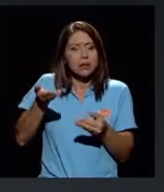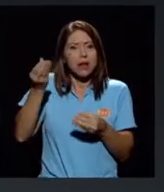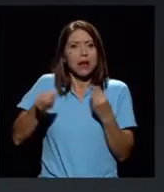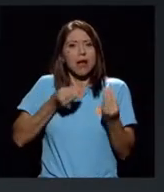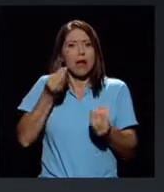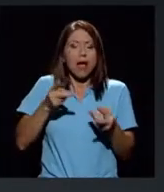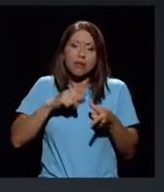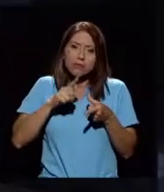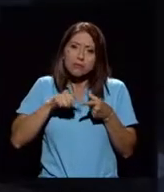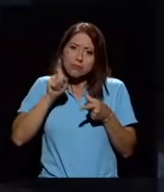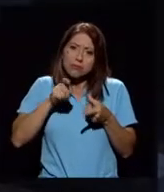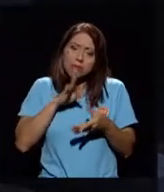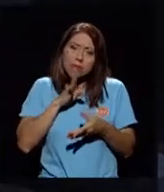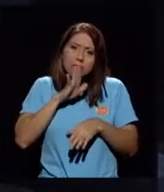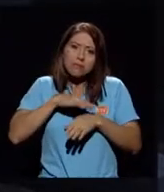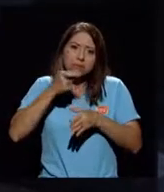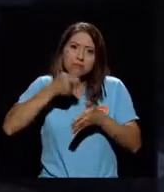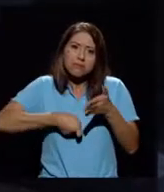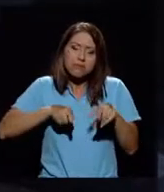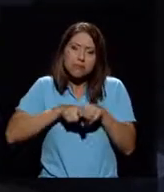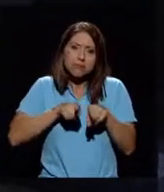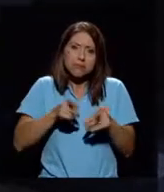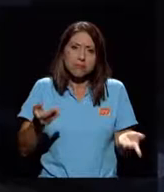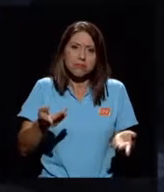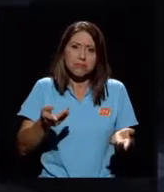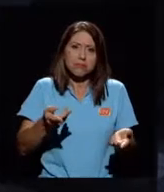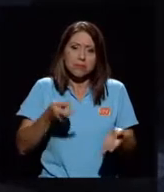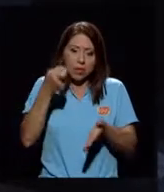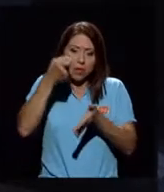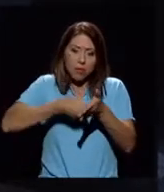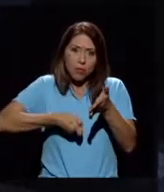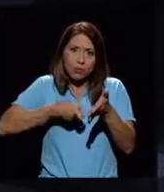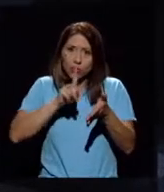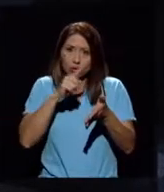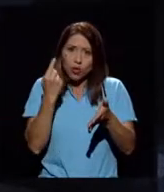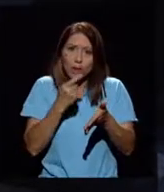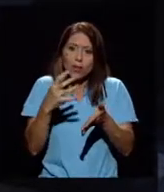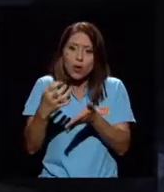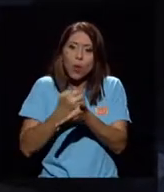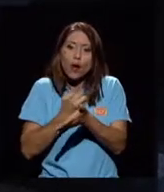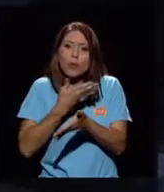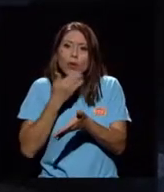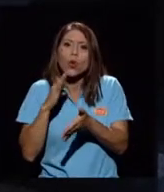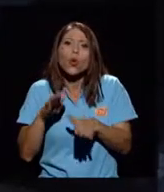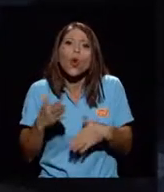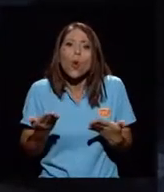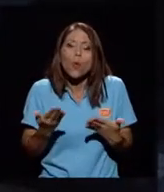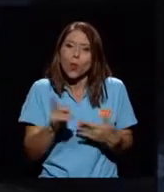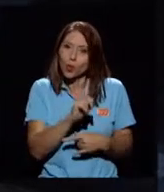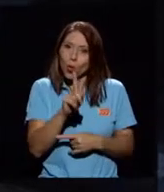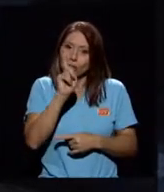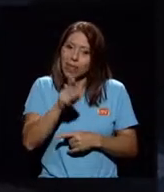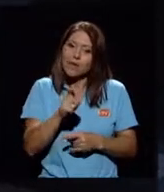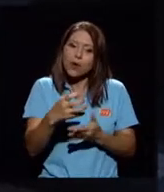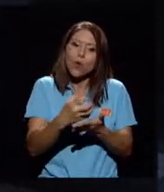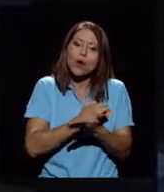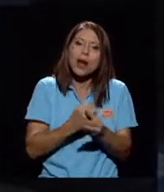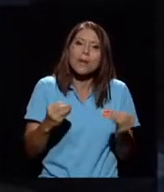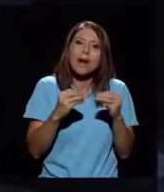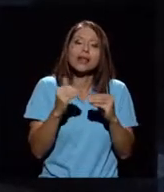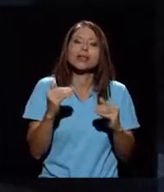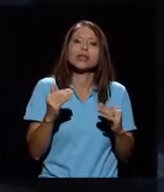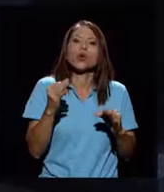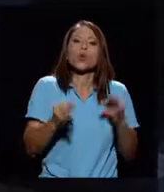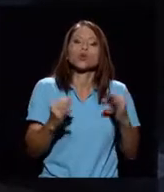impuestos siguiente menos impuestos es no sólo como cobramos mejor sino como cobramos más justamente como ponemos un esquema de